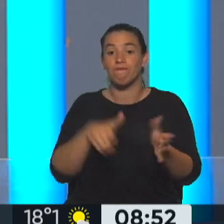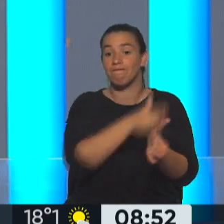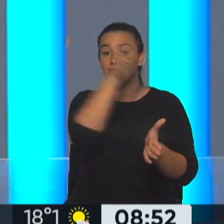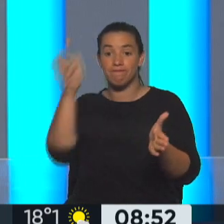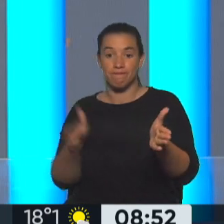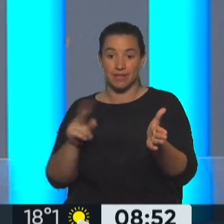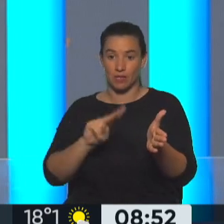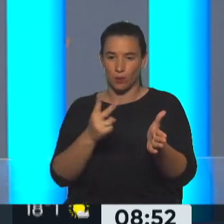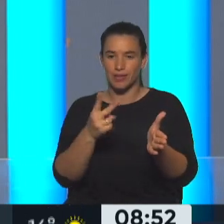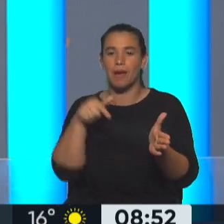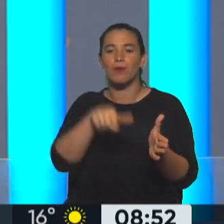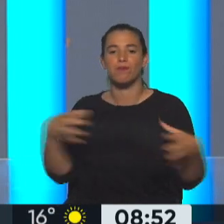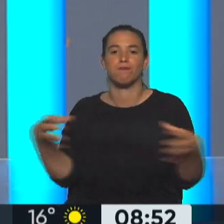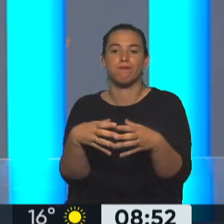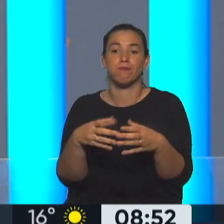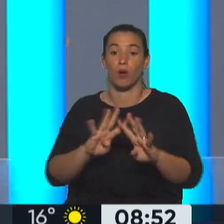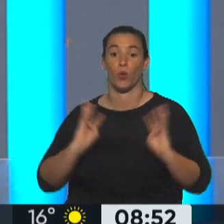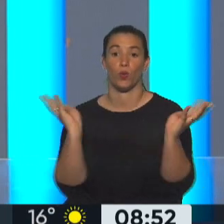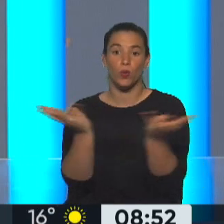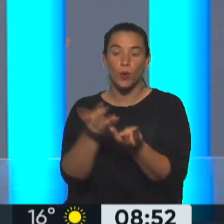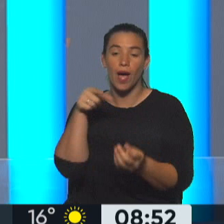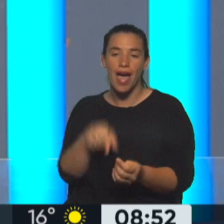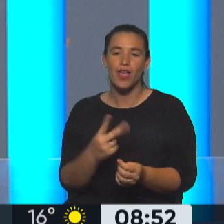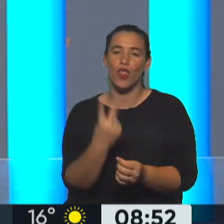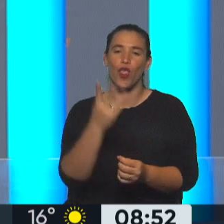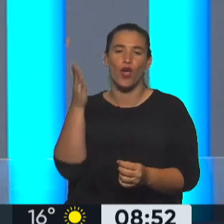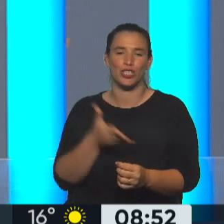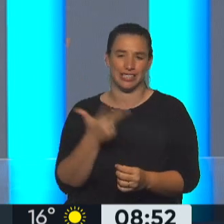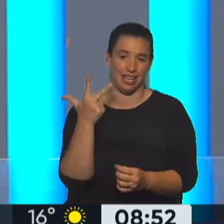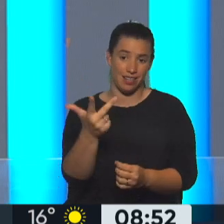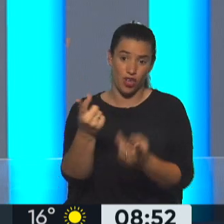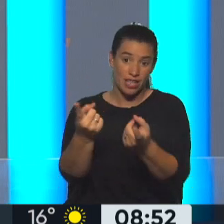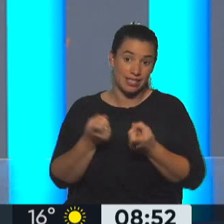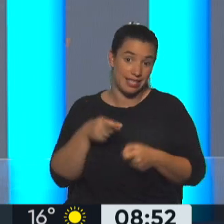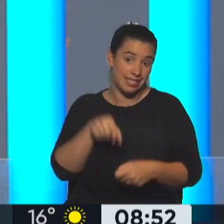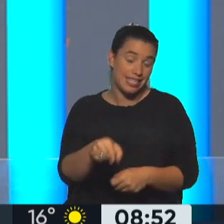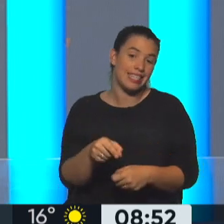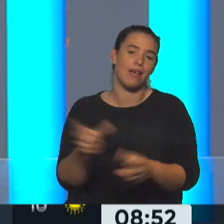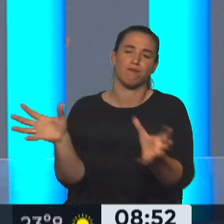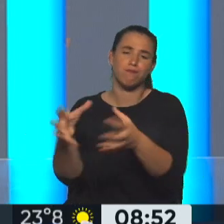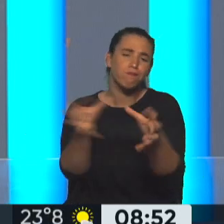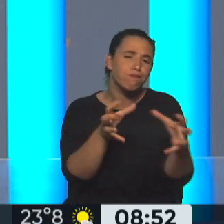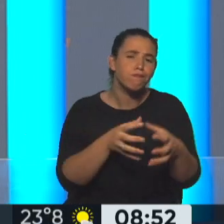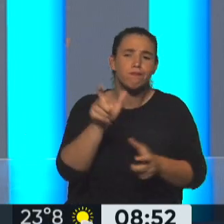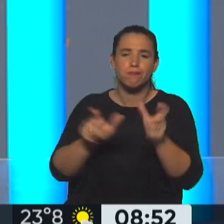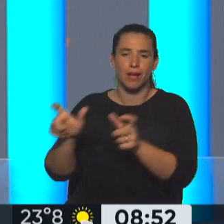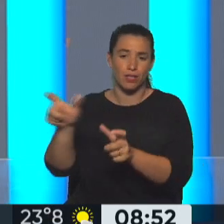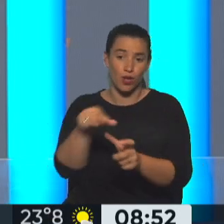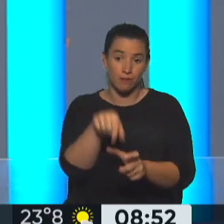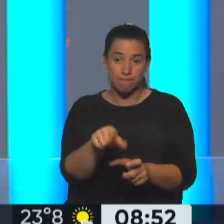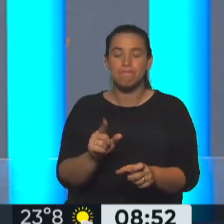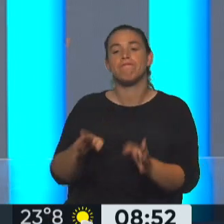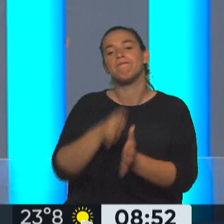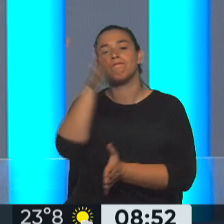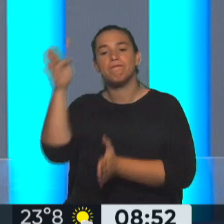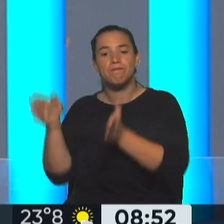en el recinto. Se necesitan 2 tercios, es un número muy lejano para alcanzar por parte del oficialismo, y la tercera etapa